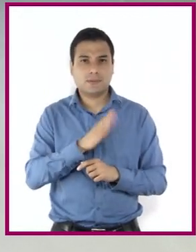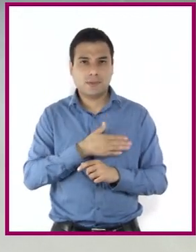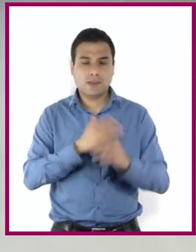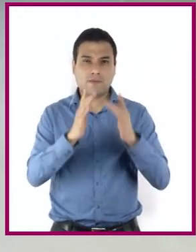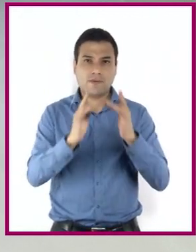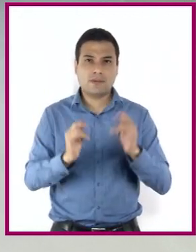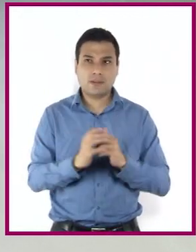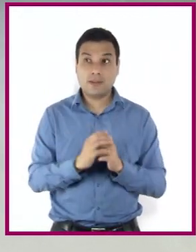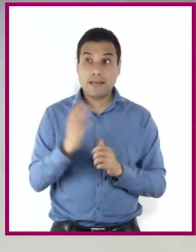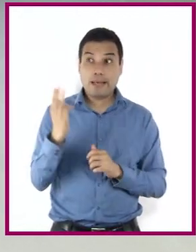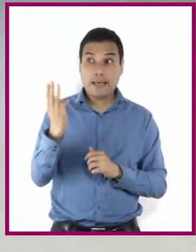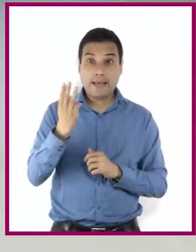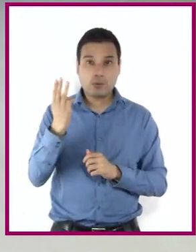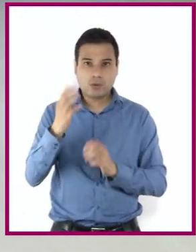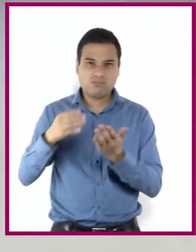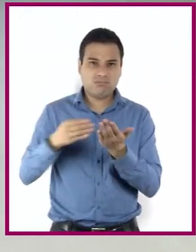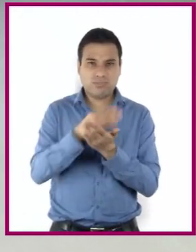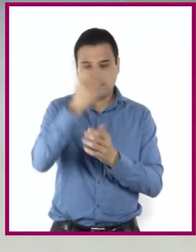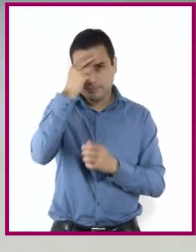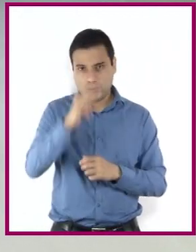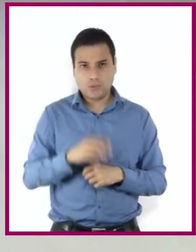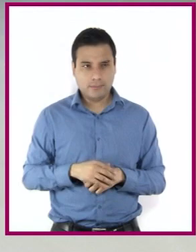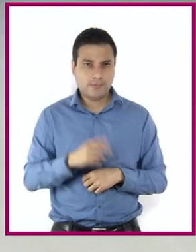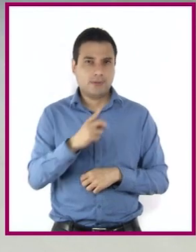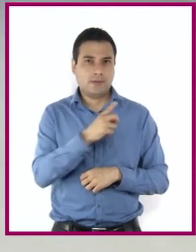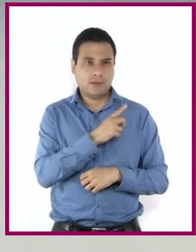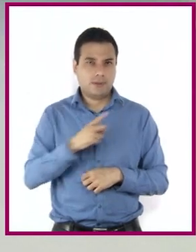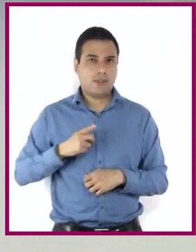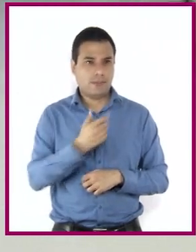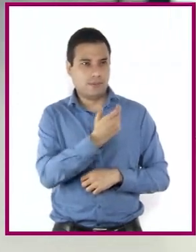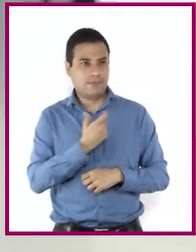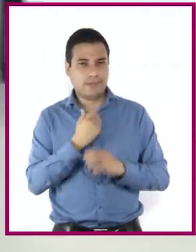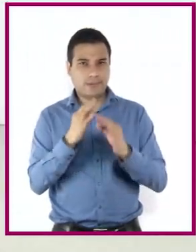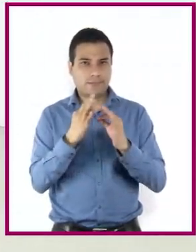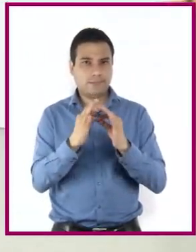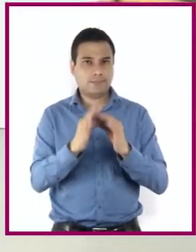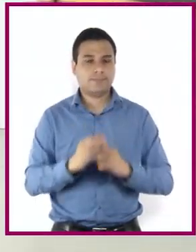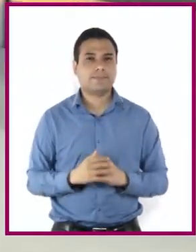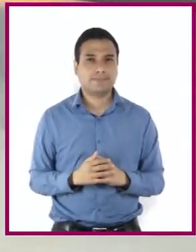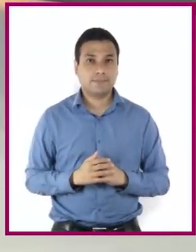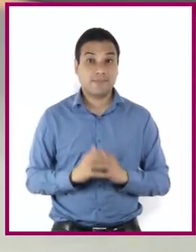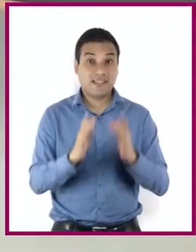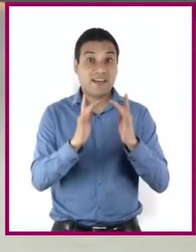intervenir militarmente a México para que cumpliera con sus obligaciones financieras.